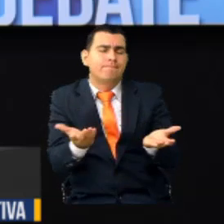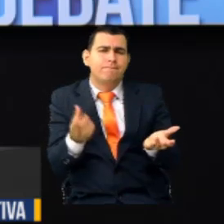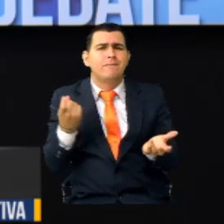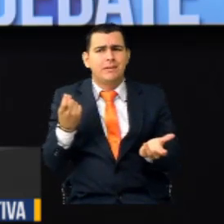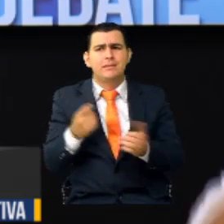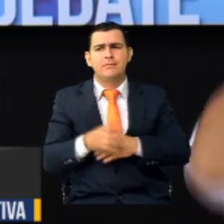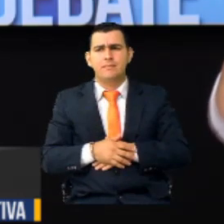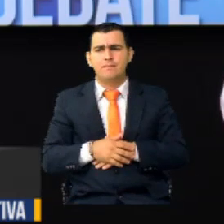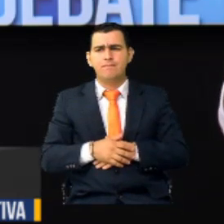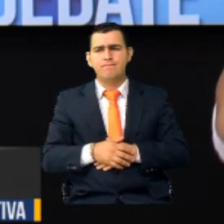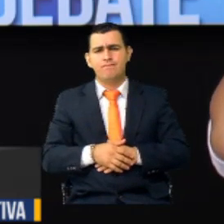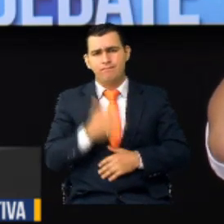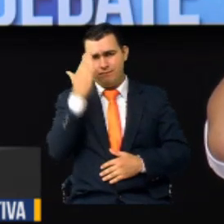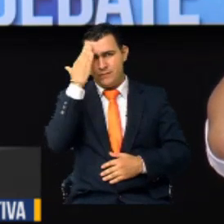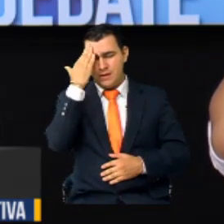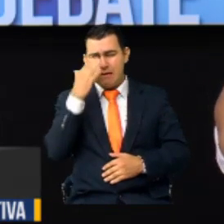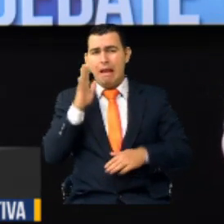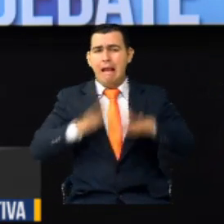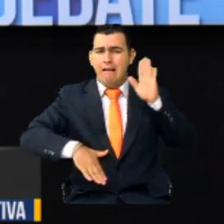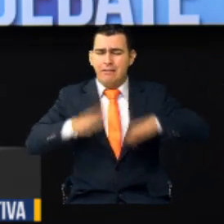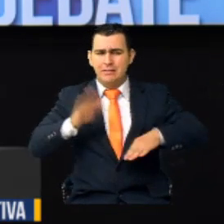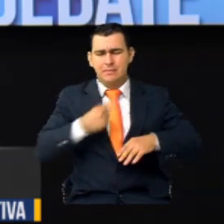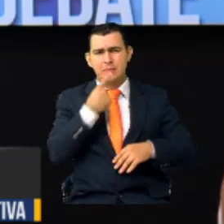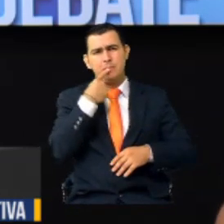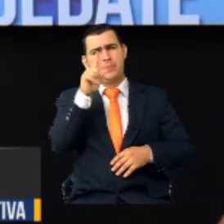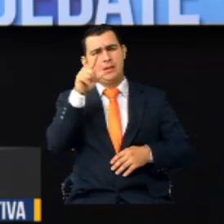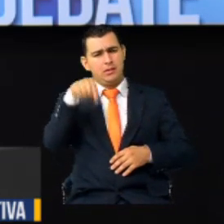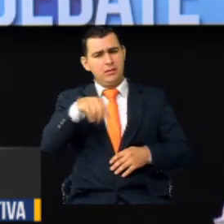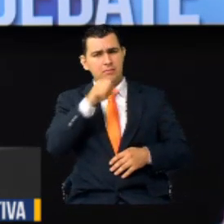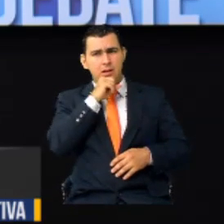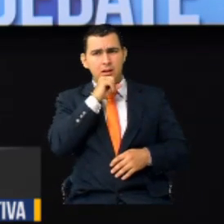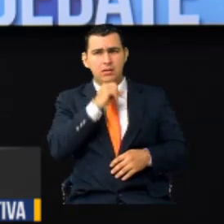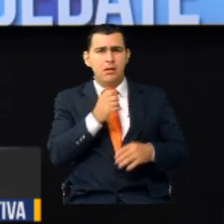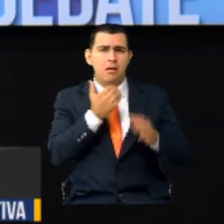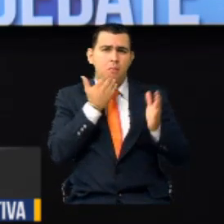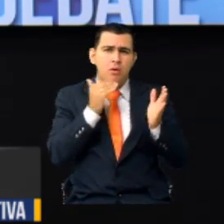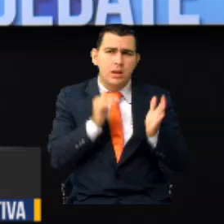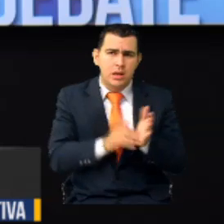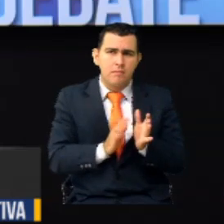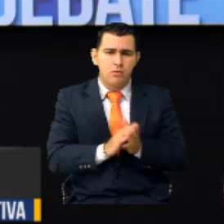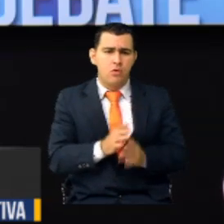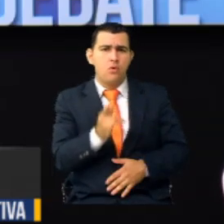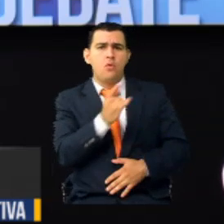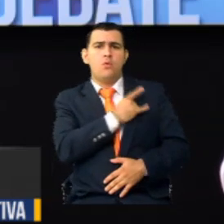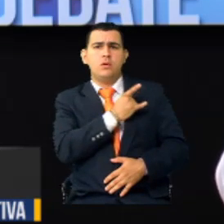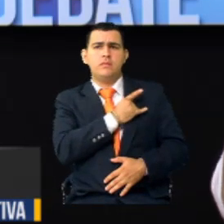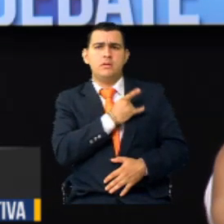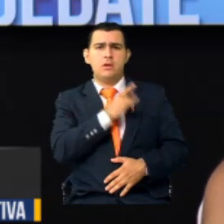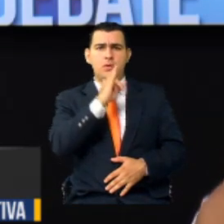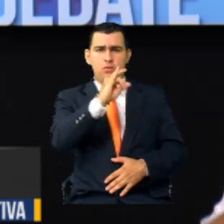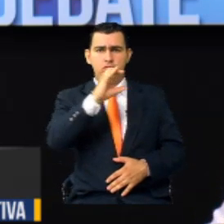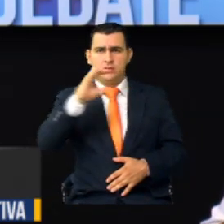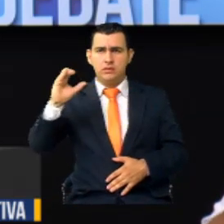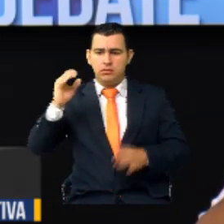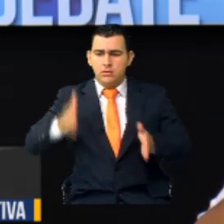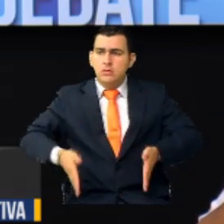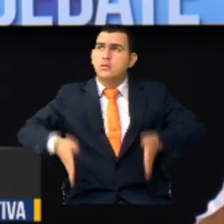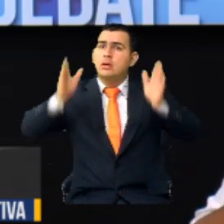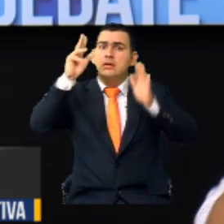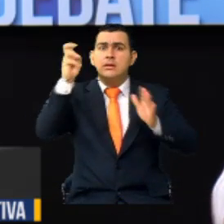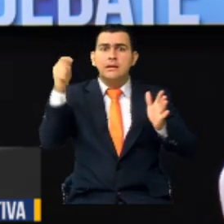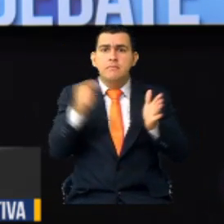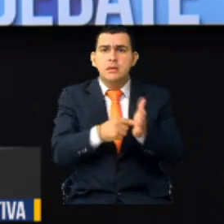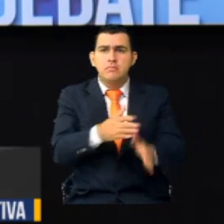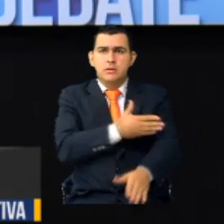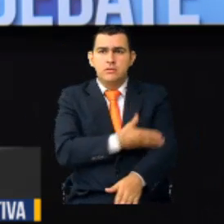nosotros, extrañamente suceden cosas insólitas en Barranca Bermeja, como el hecho de que la Universidad Cooperativa de Colombia completamente terminada haya costado 7 mil millones de